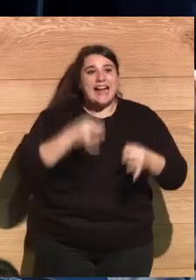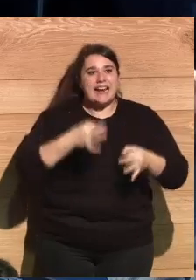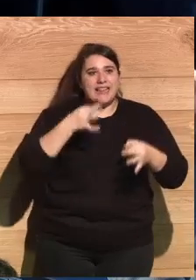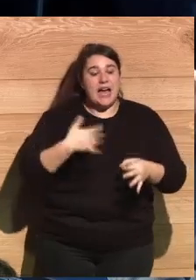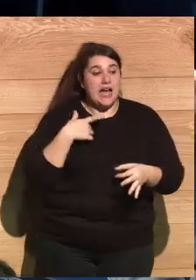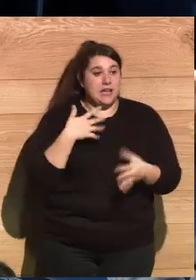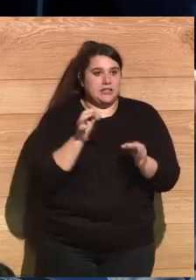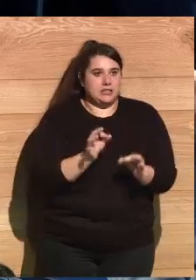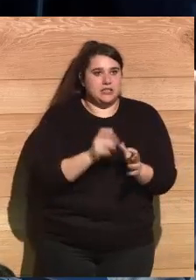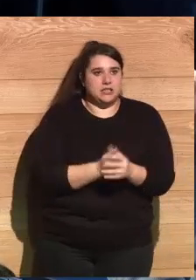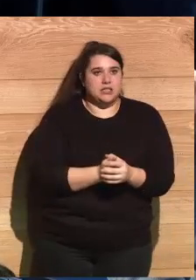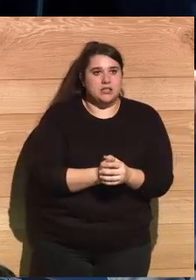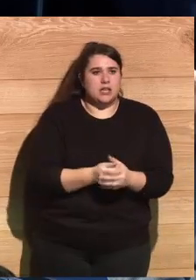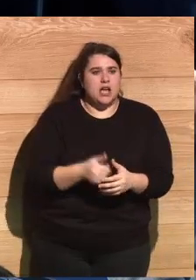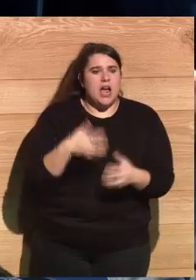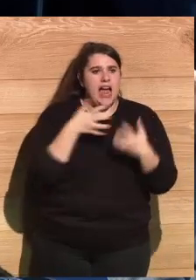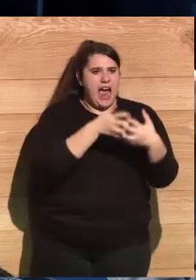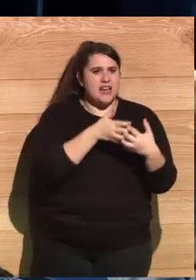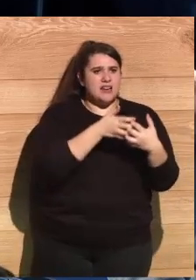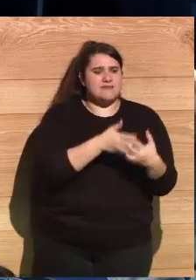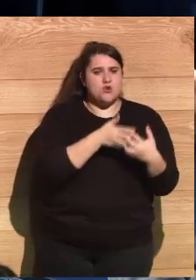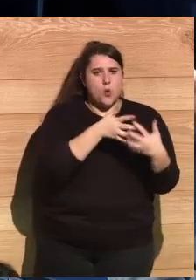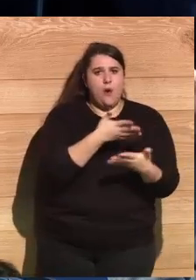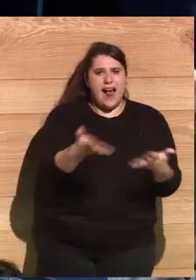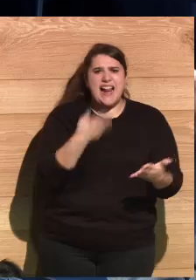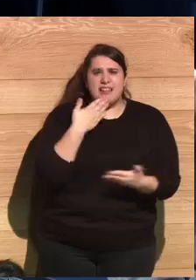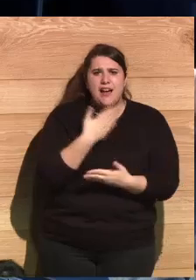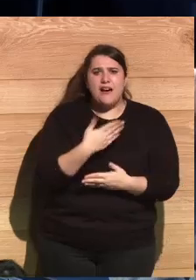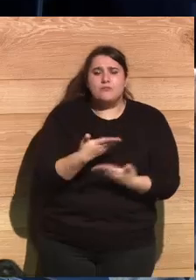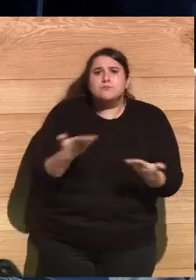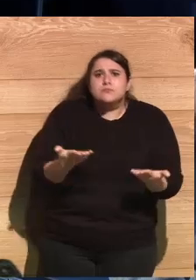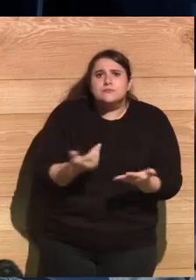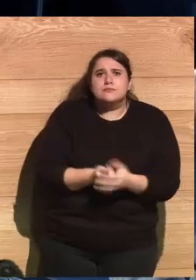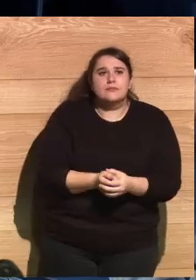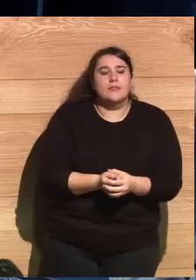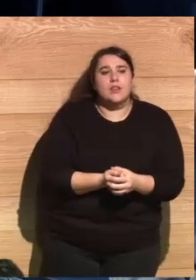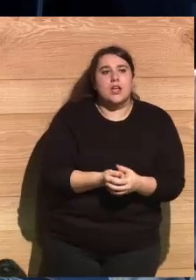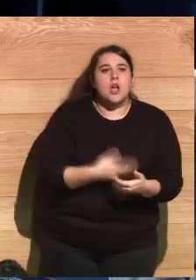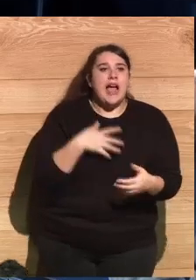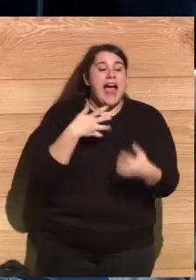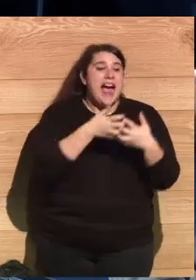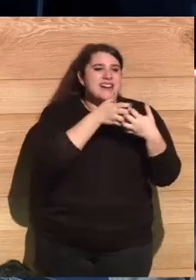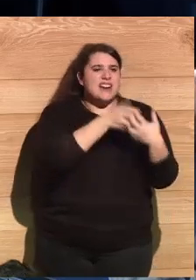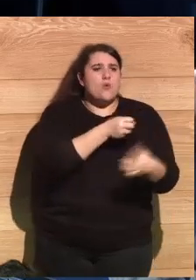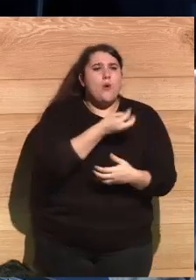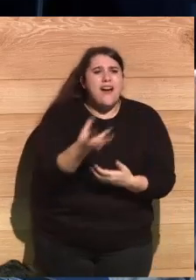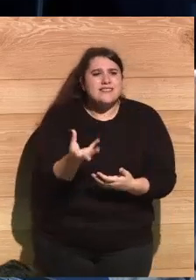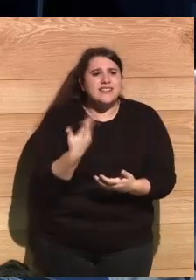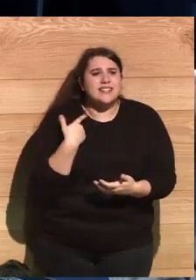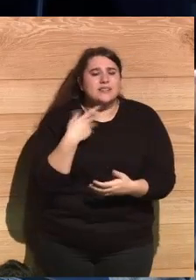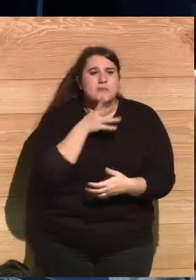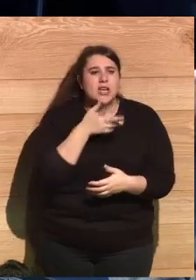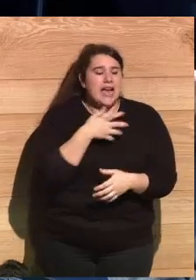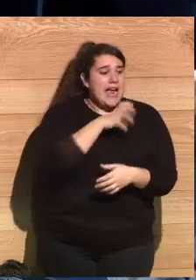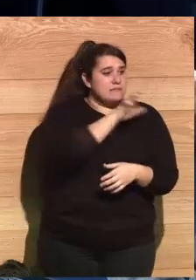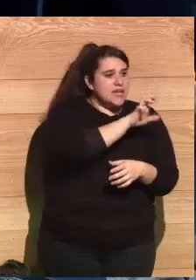allí. Y dices, ¿y de qué guerras este señor? ¿Pero qué años tiene? ¿Cuántas guerras y por qué acaba aquí? ¿Qué ha pasado? ¿Por qué el Estado